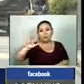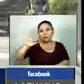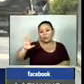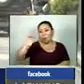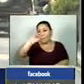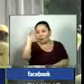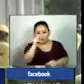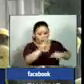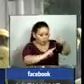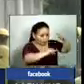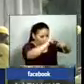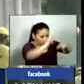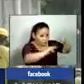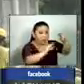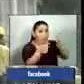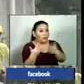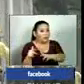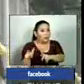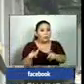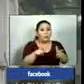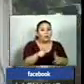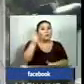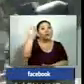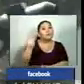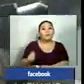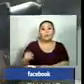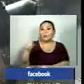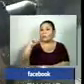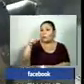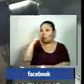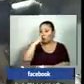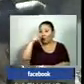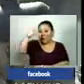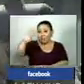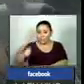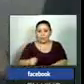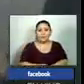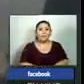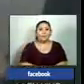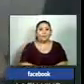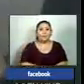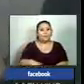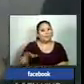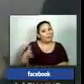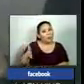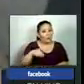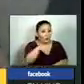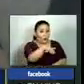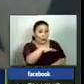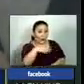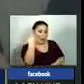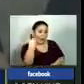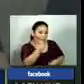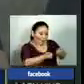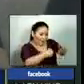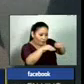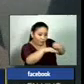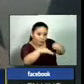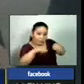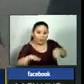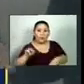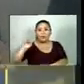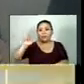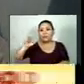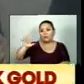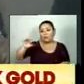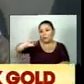de construcción y estará listo para el mes de julio, confirmó el funcionario. Ya llevamos un 35% de avance y